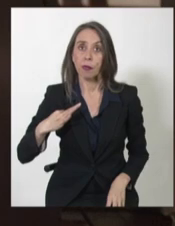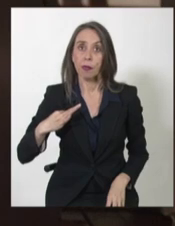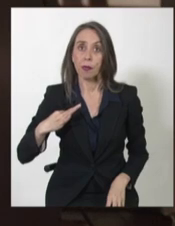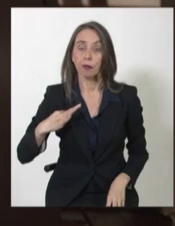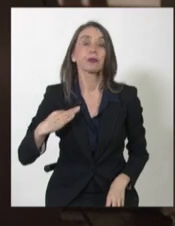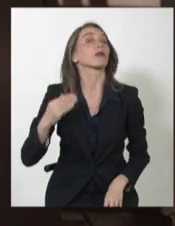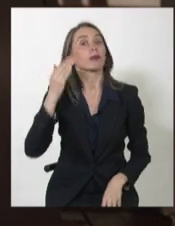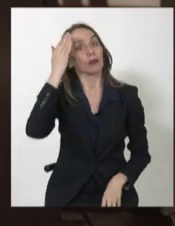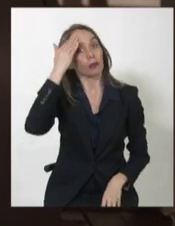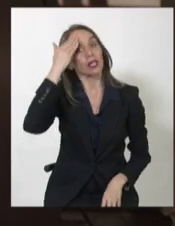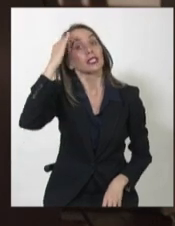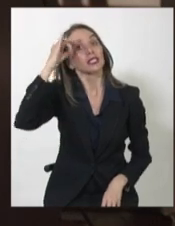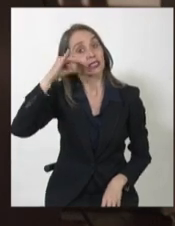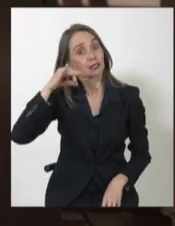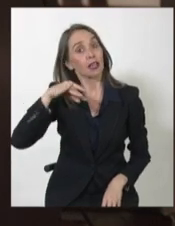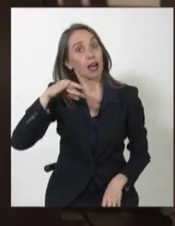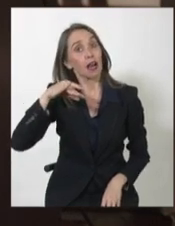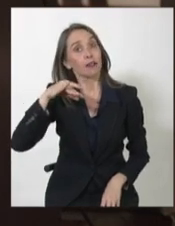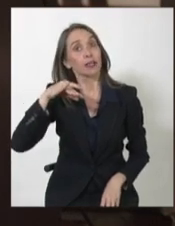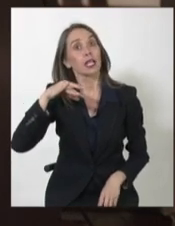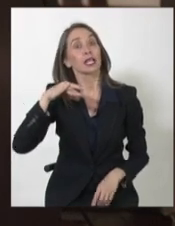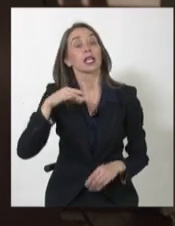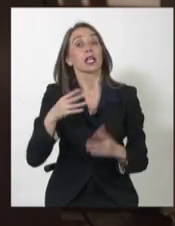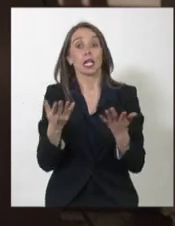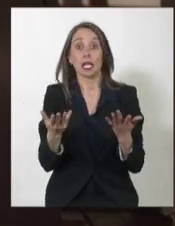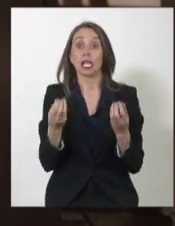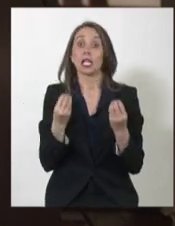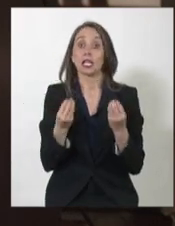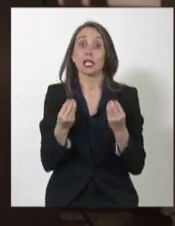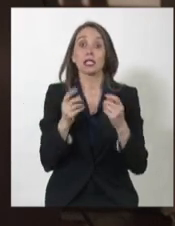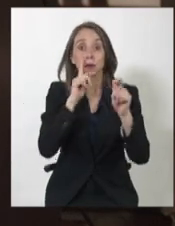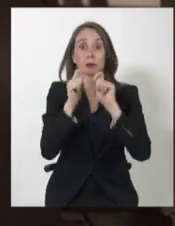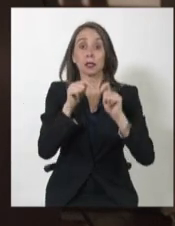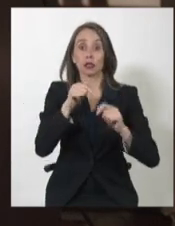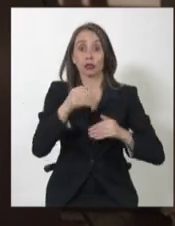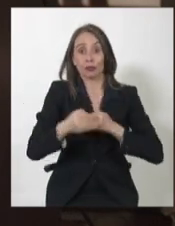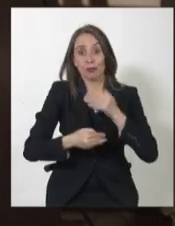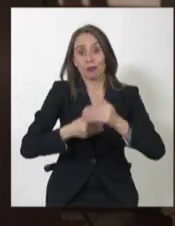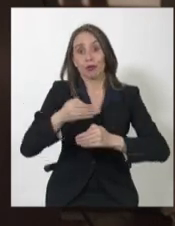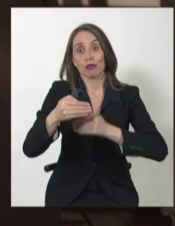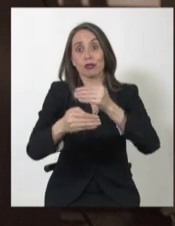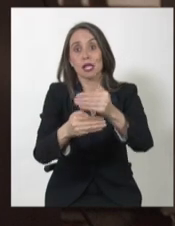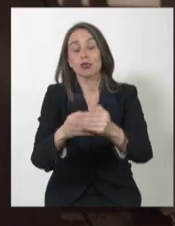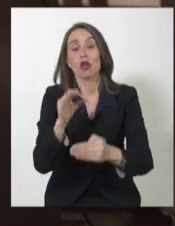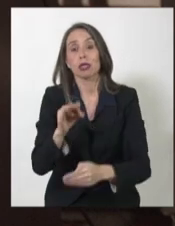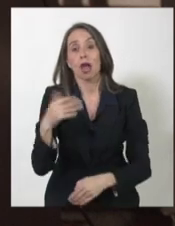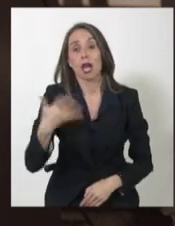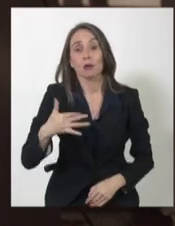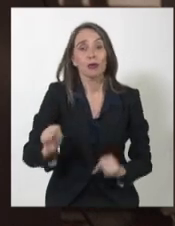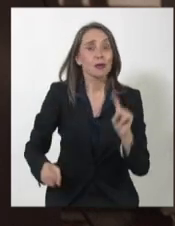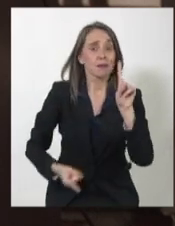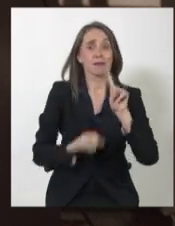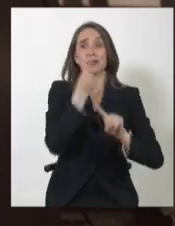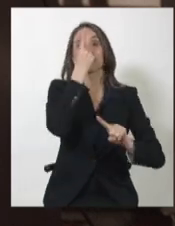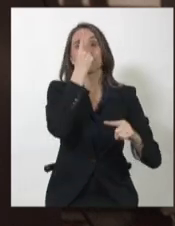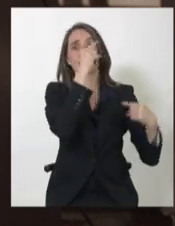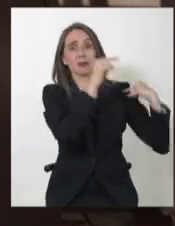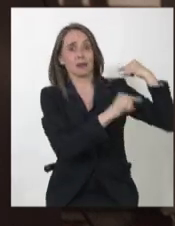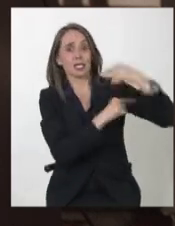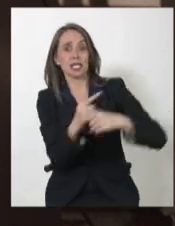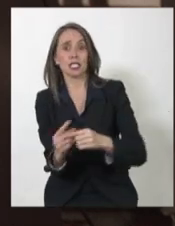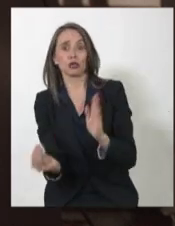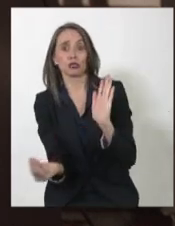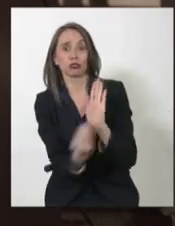esté consciente de lo que está en juego en este proceso tan importante, tan inédito, histórico,